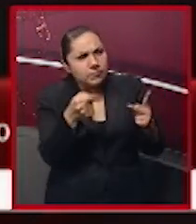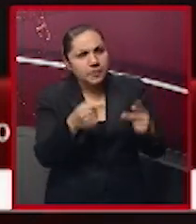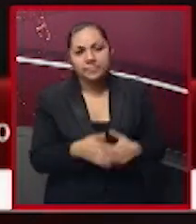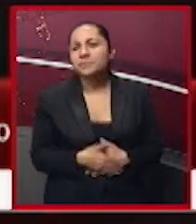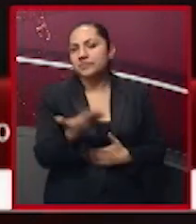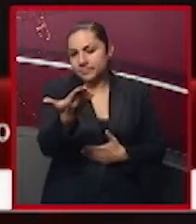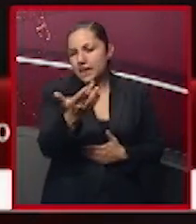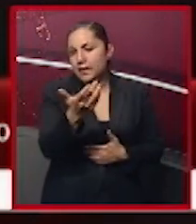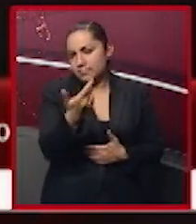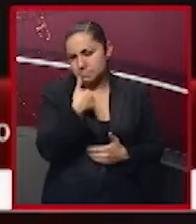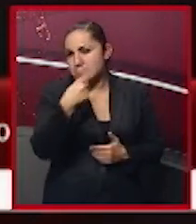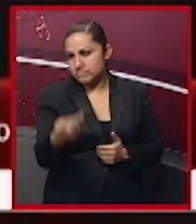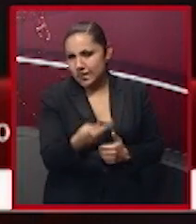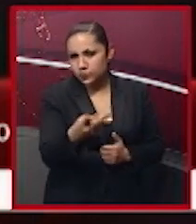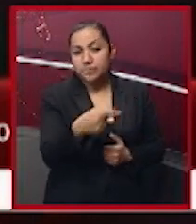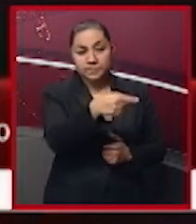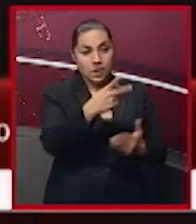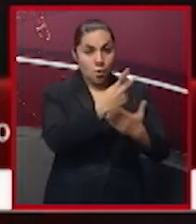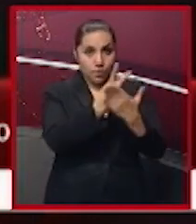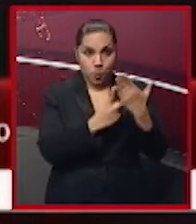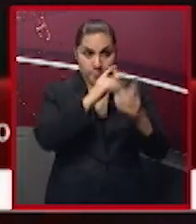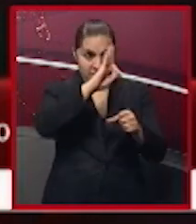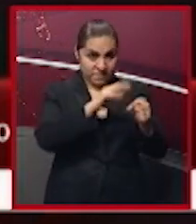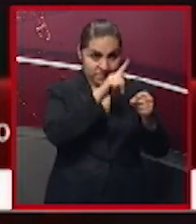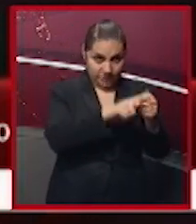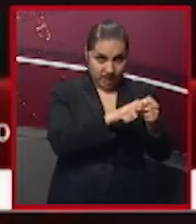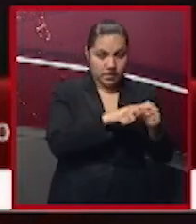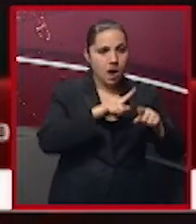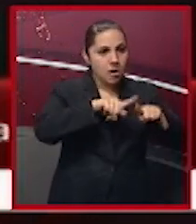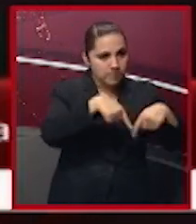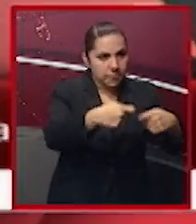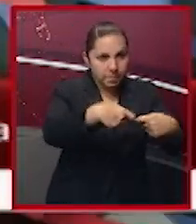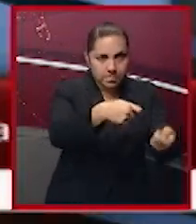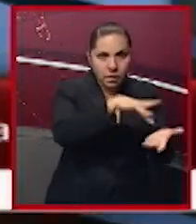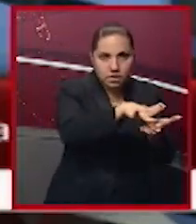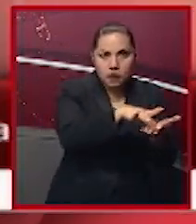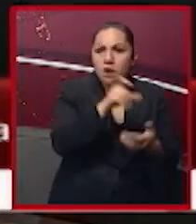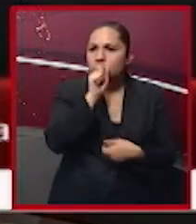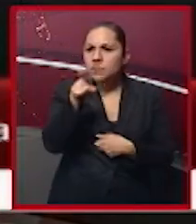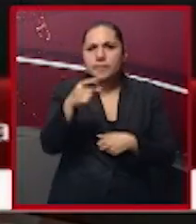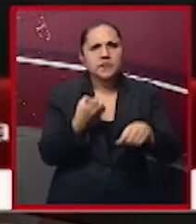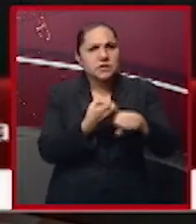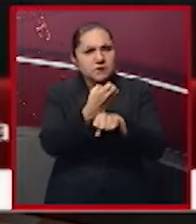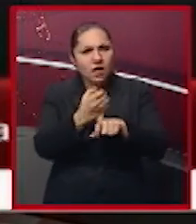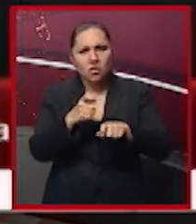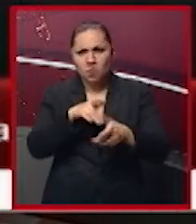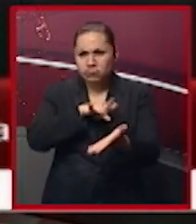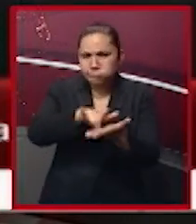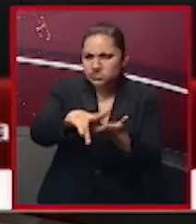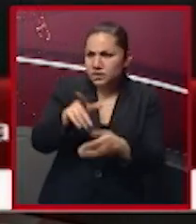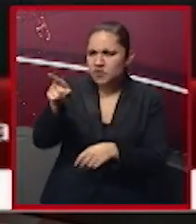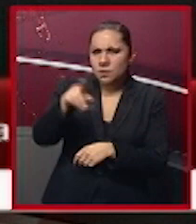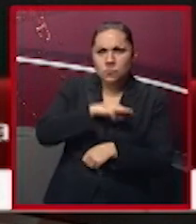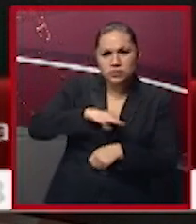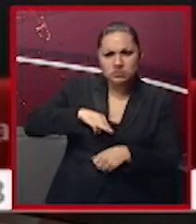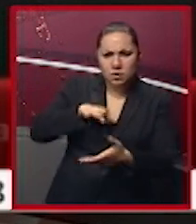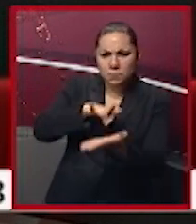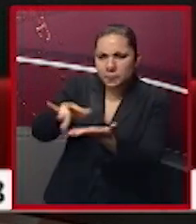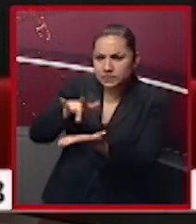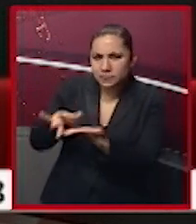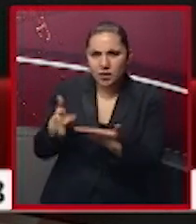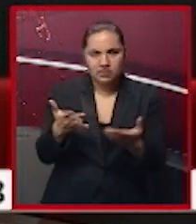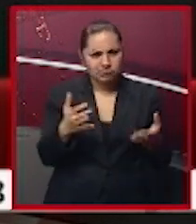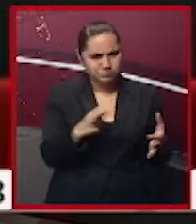federales se duplican con los programas estatales y municipales? El último inventario,